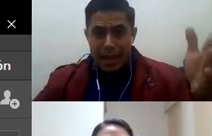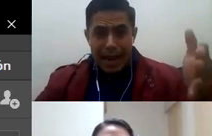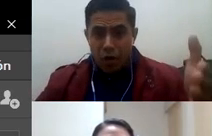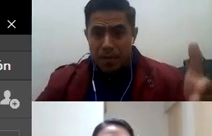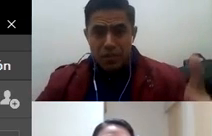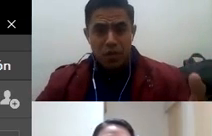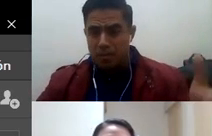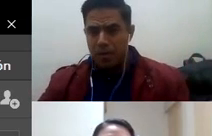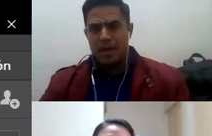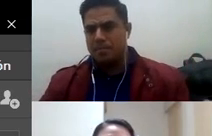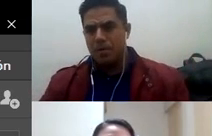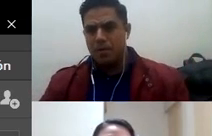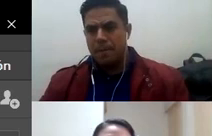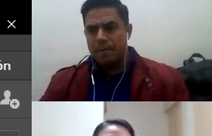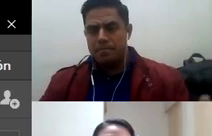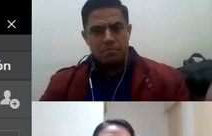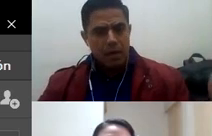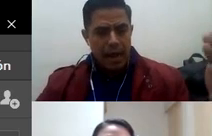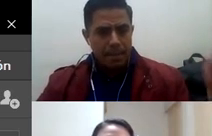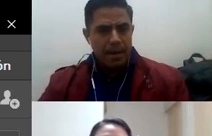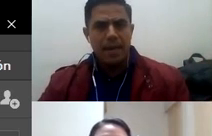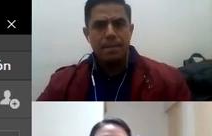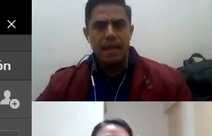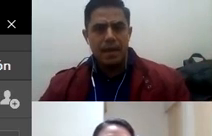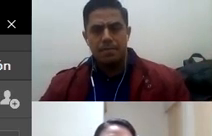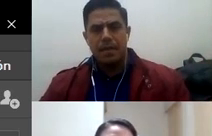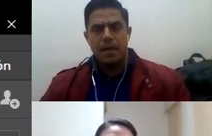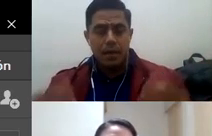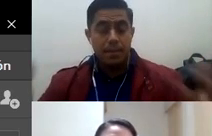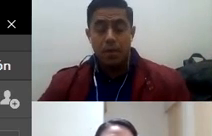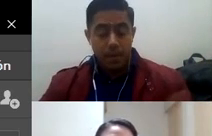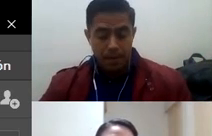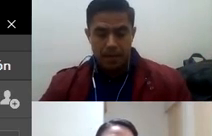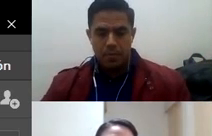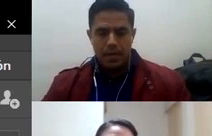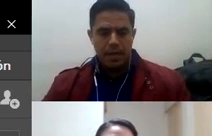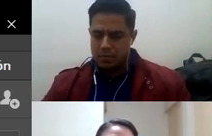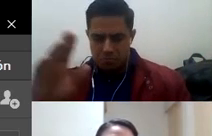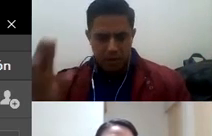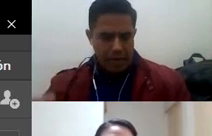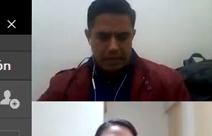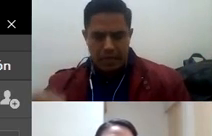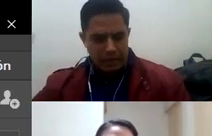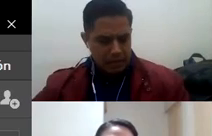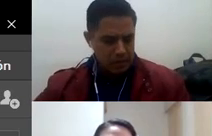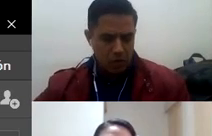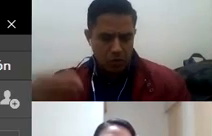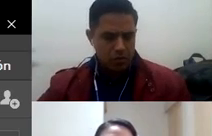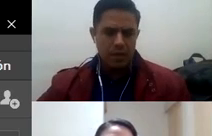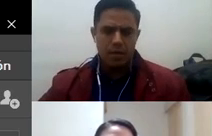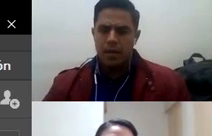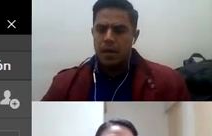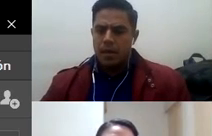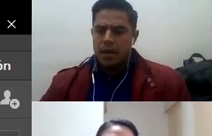que la comisión, por ejemplo, a la par que aplica el plan, que aprueba el plan de movilidad, en la siguiente sesión, no